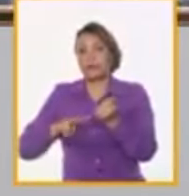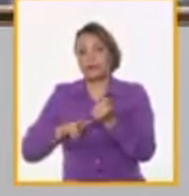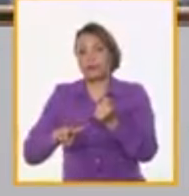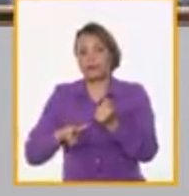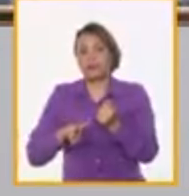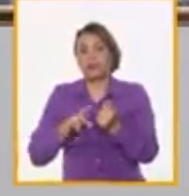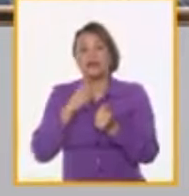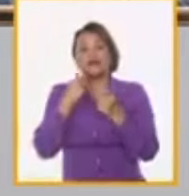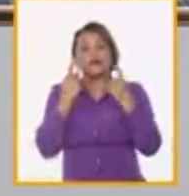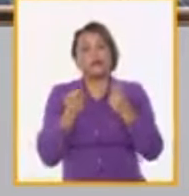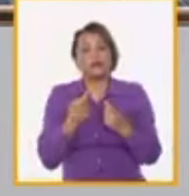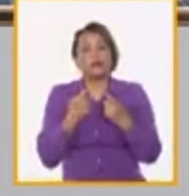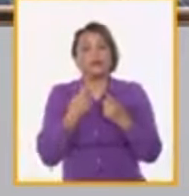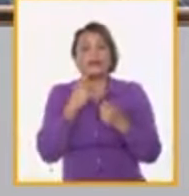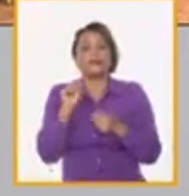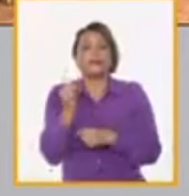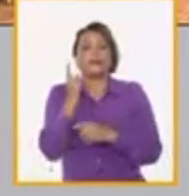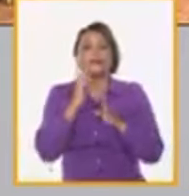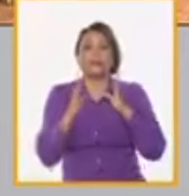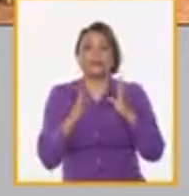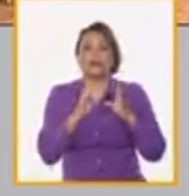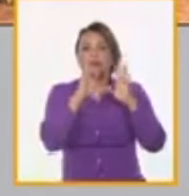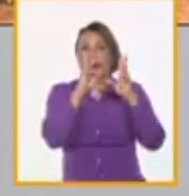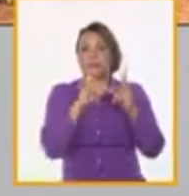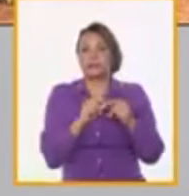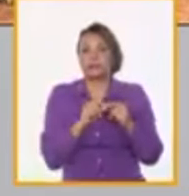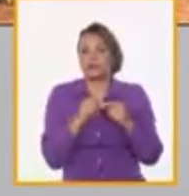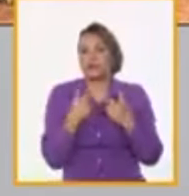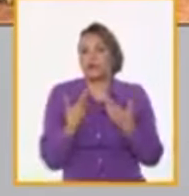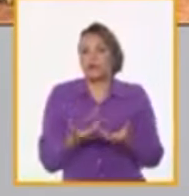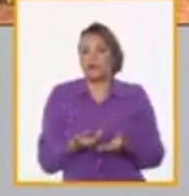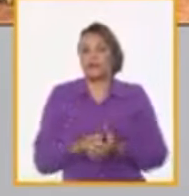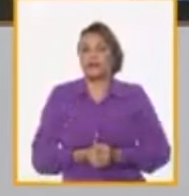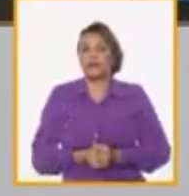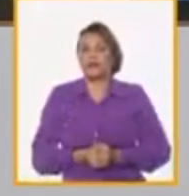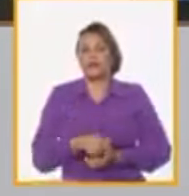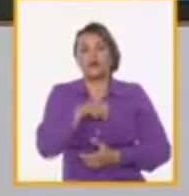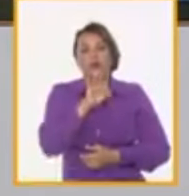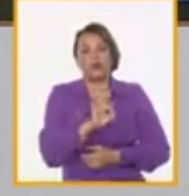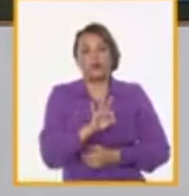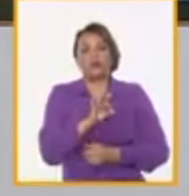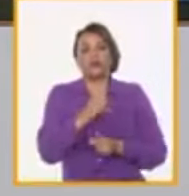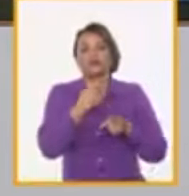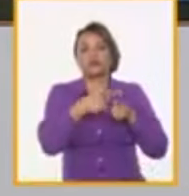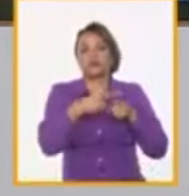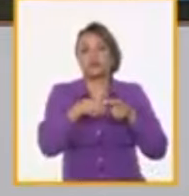que nos faltan de la primera etapa son 8 equipos en Pinar del Río,